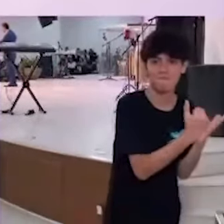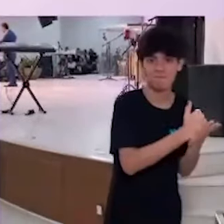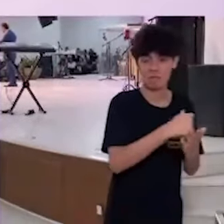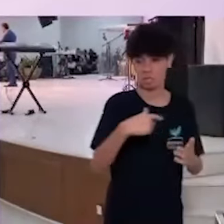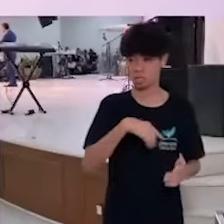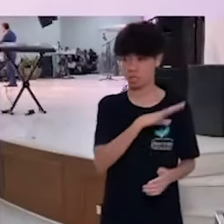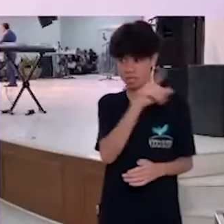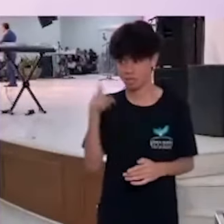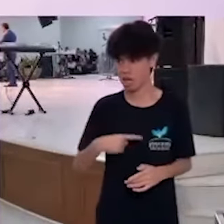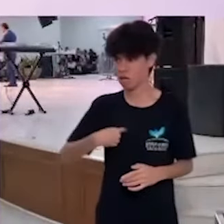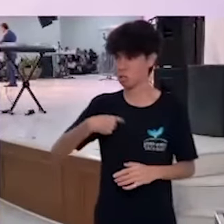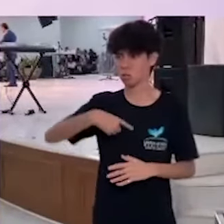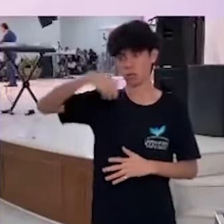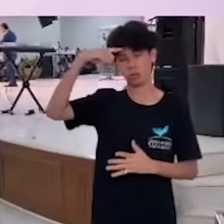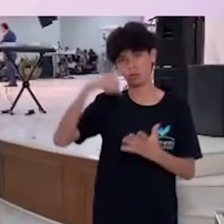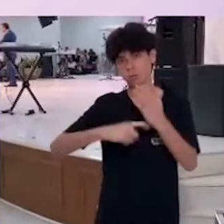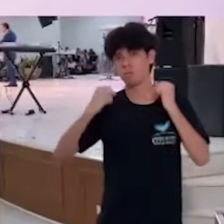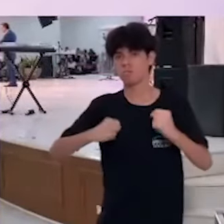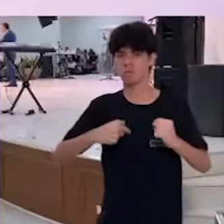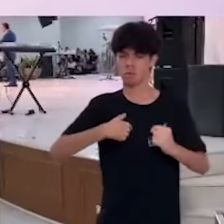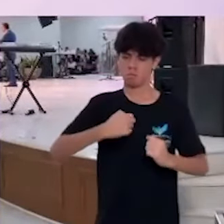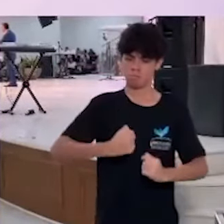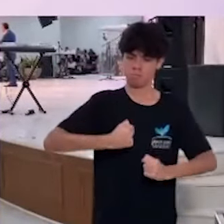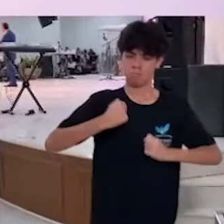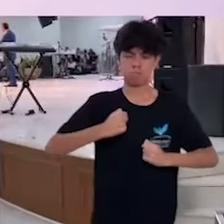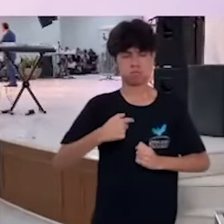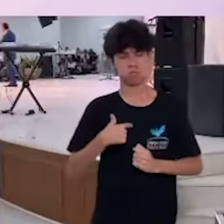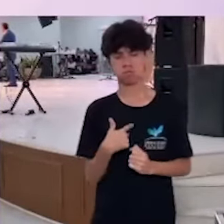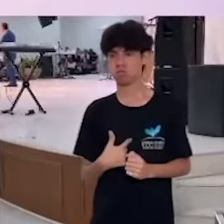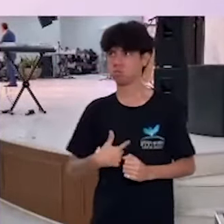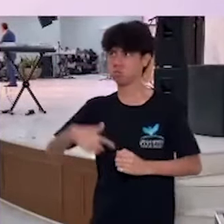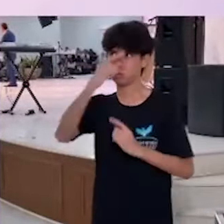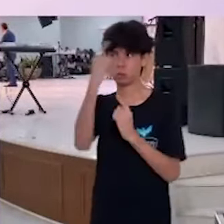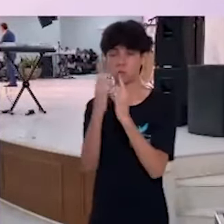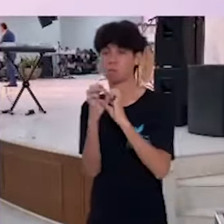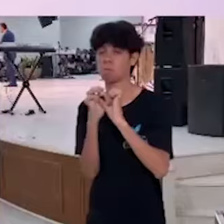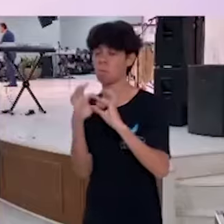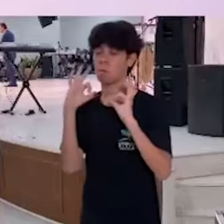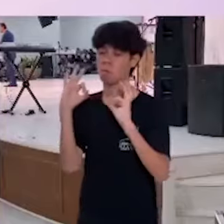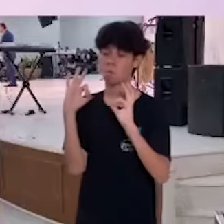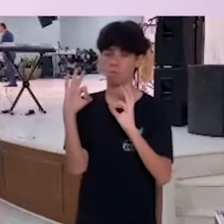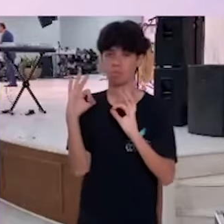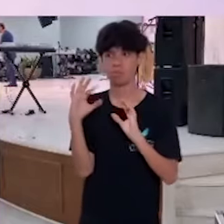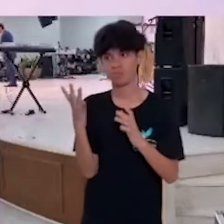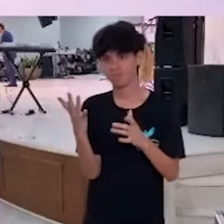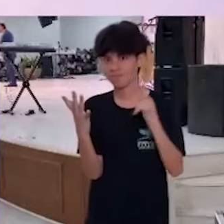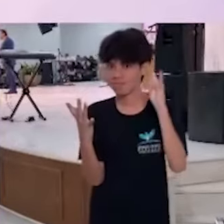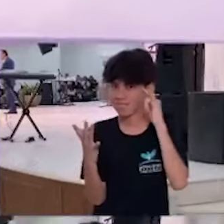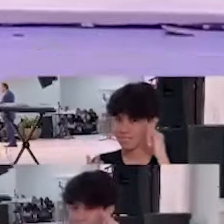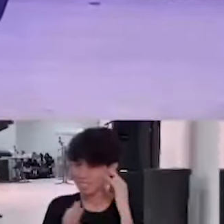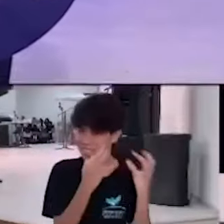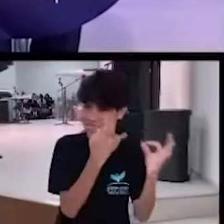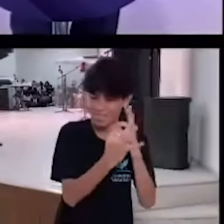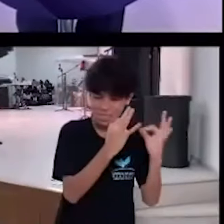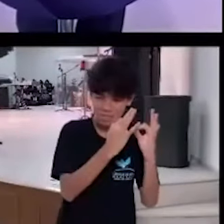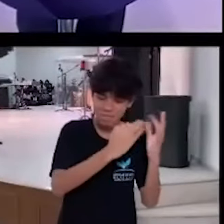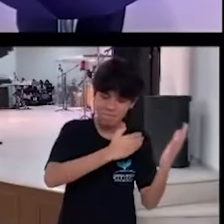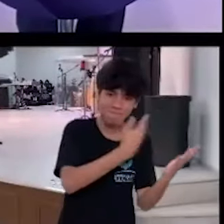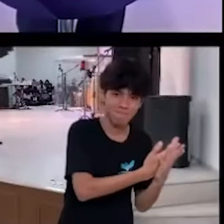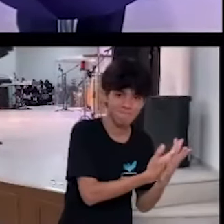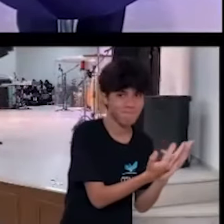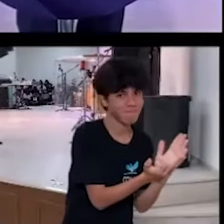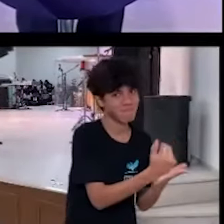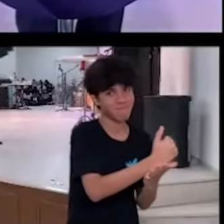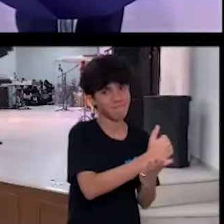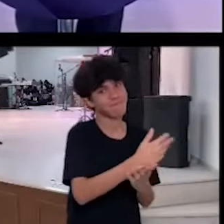fuertes creamos que somos, es cuando más vulnerables podemos ser. Por eso dijo: el